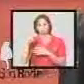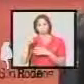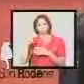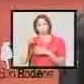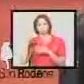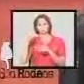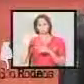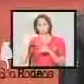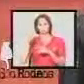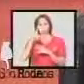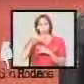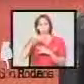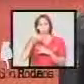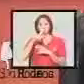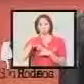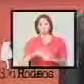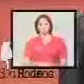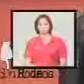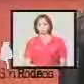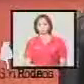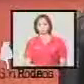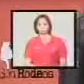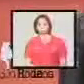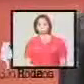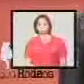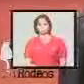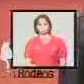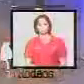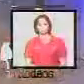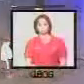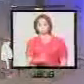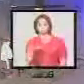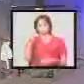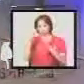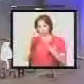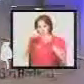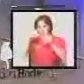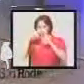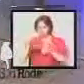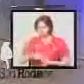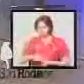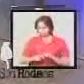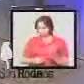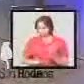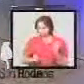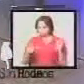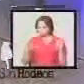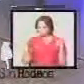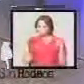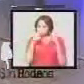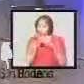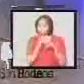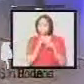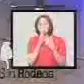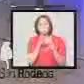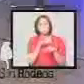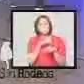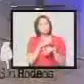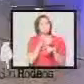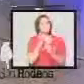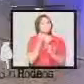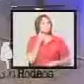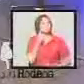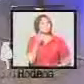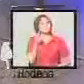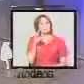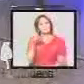hasta inclusive los domingos, ¿verdad? Si quisiéramos conocer un poquito sobre los resultados que se han obtenido de Banca